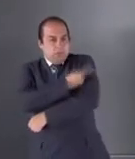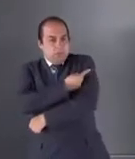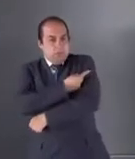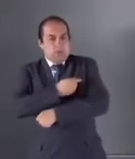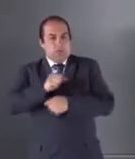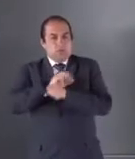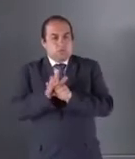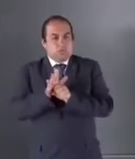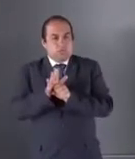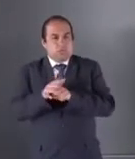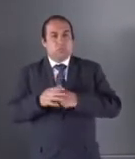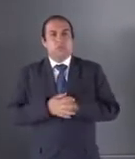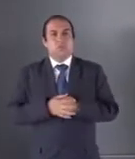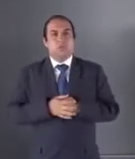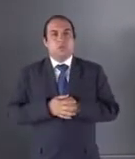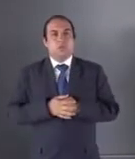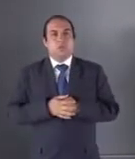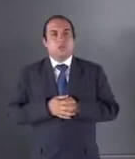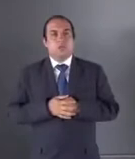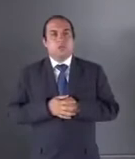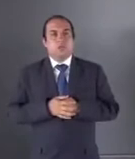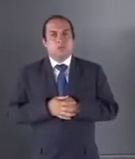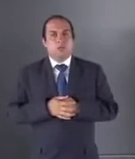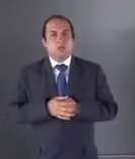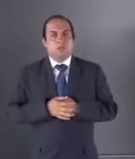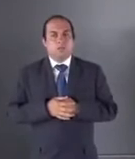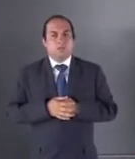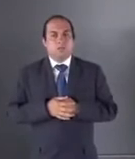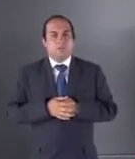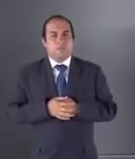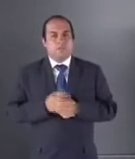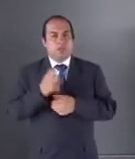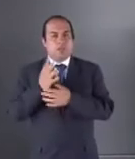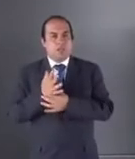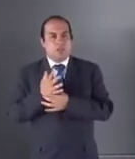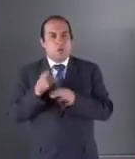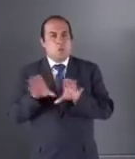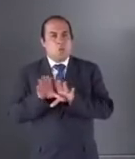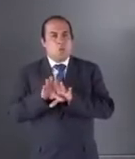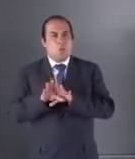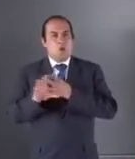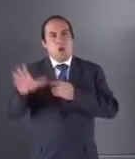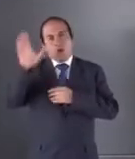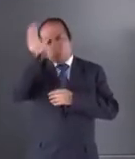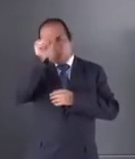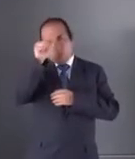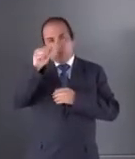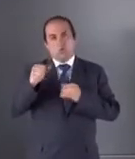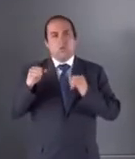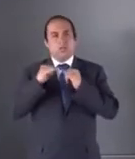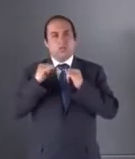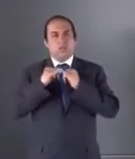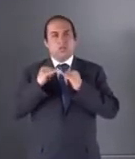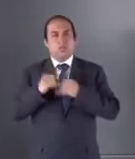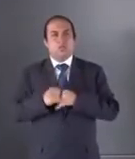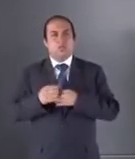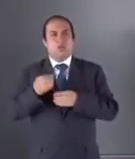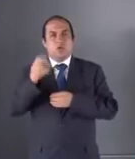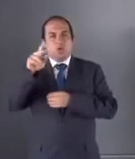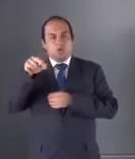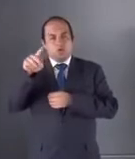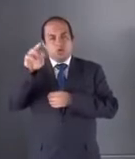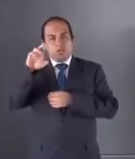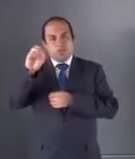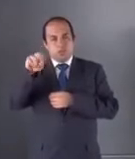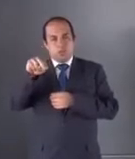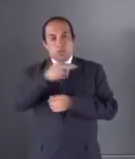septiembre pasado se contemplaba una especie de convenio con el Instituto de Nutrición, donde ustedes iban a apoyar con